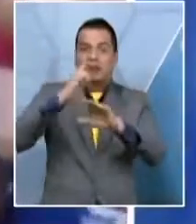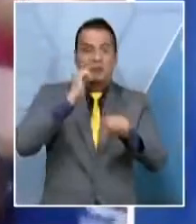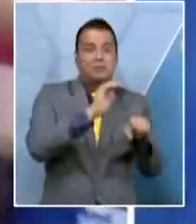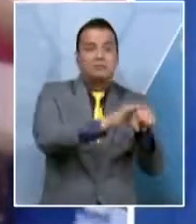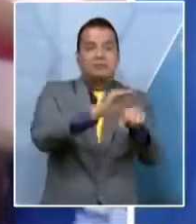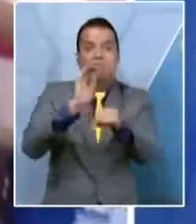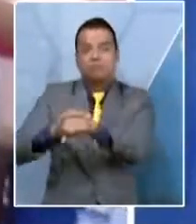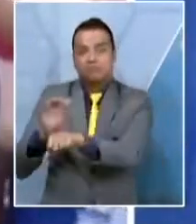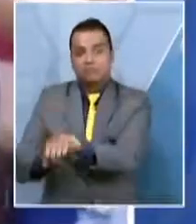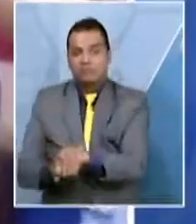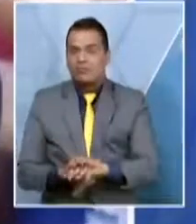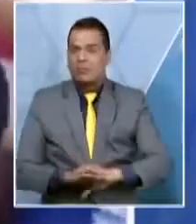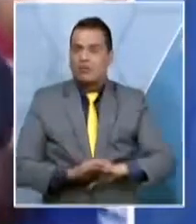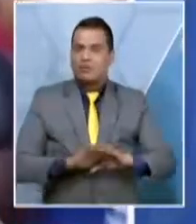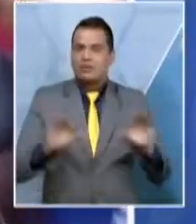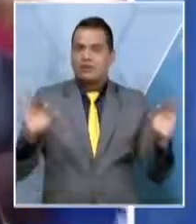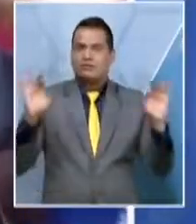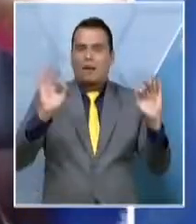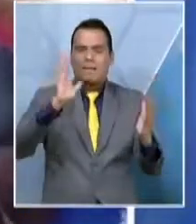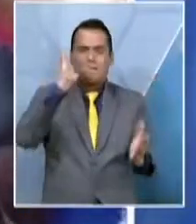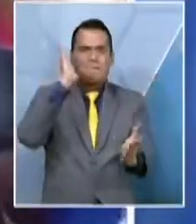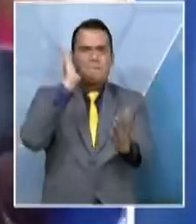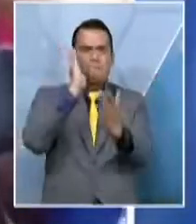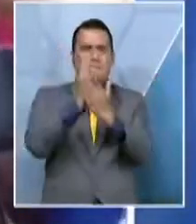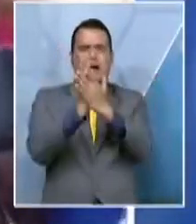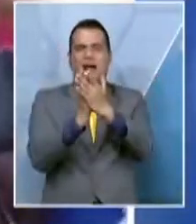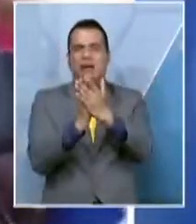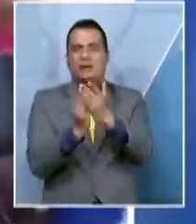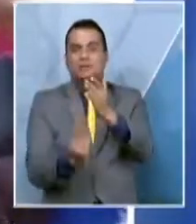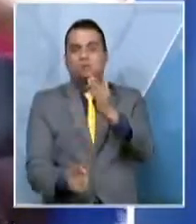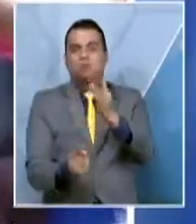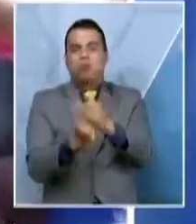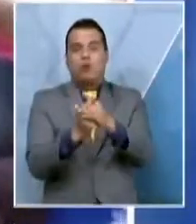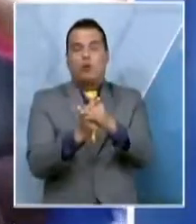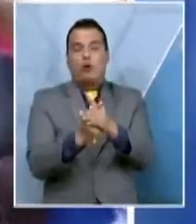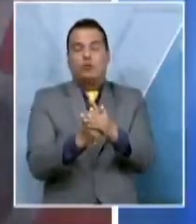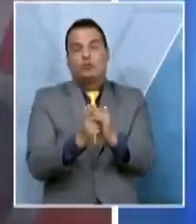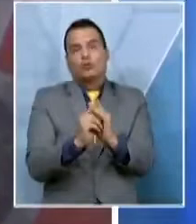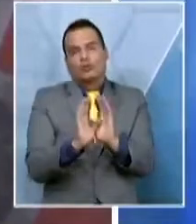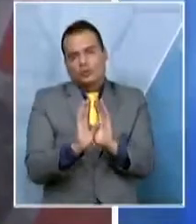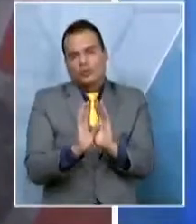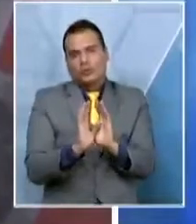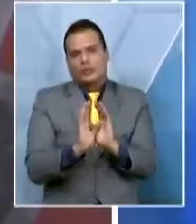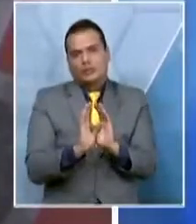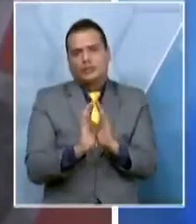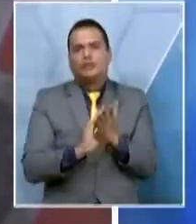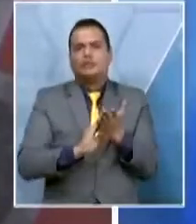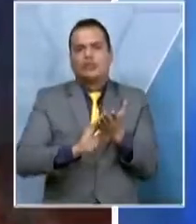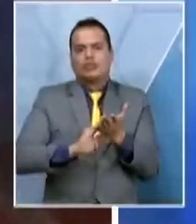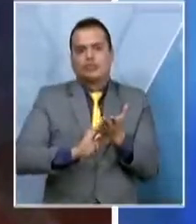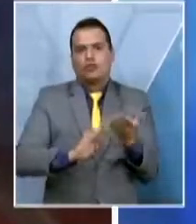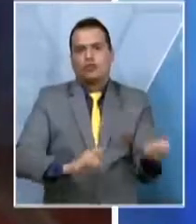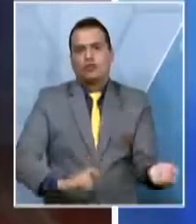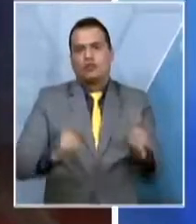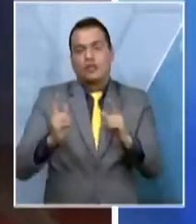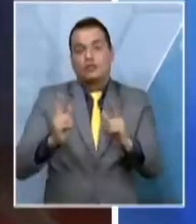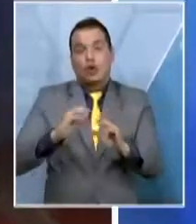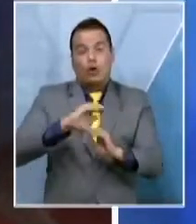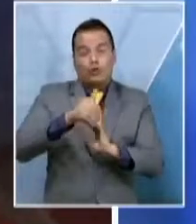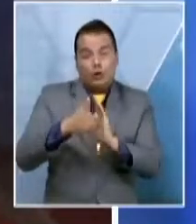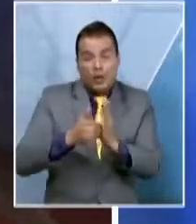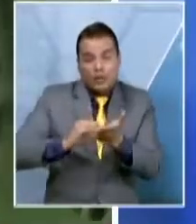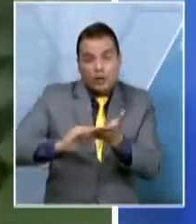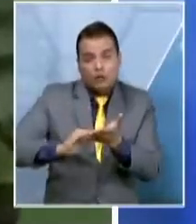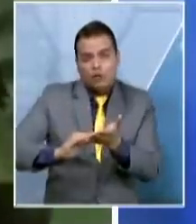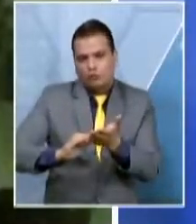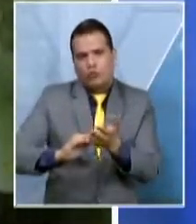Buenaventura, que superamos este impasse. Sabemos que esto no supera todo el problema de acueducto que hay en Buenaventura, pero este tema es clave, y es